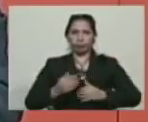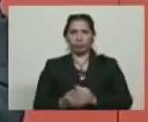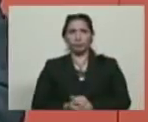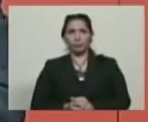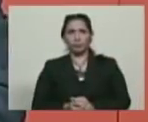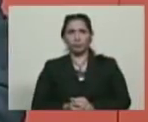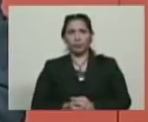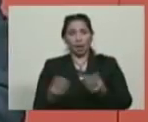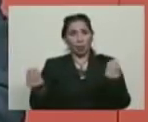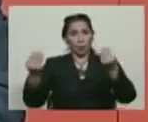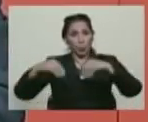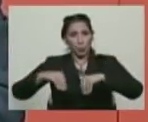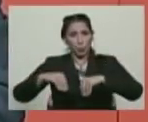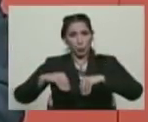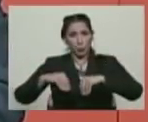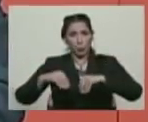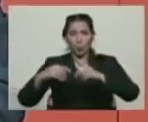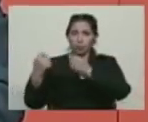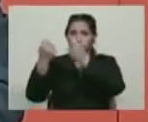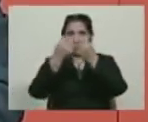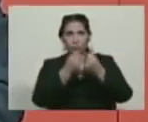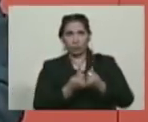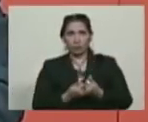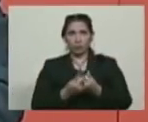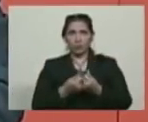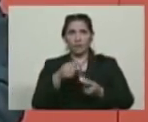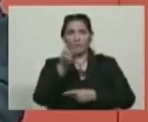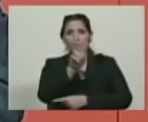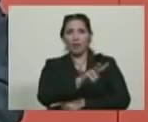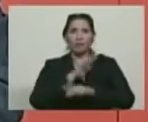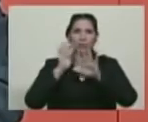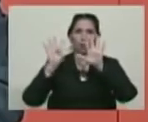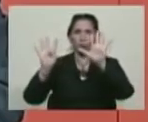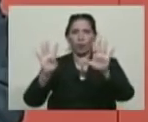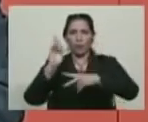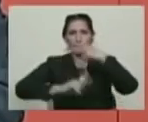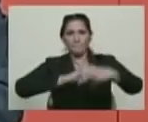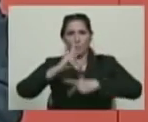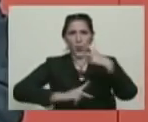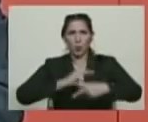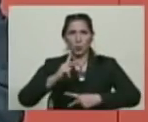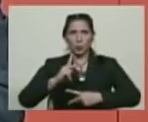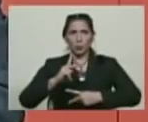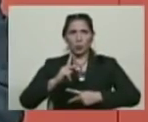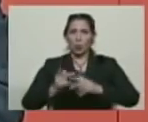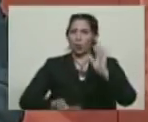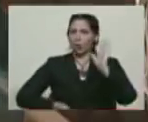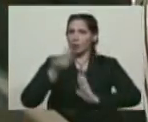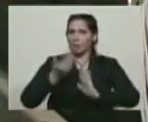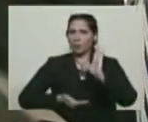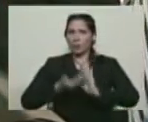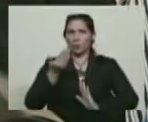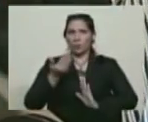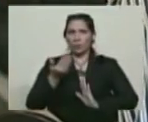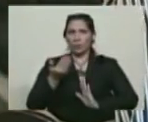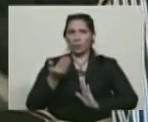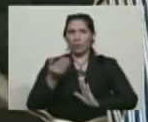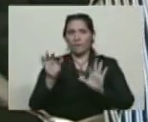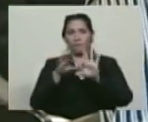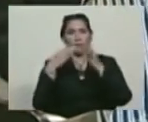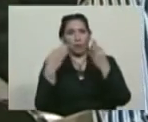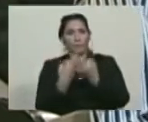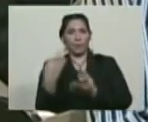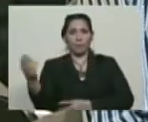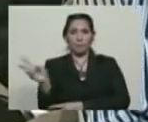acordar los precios en 29 rubros y productos fundamentales para la familia